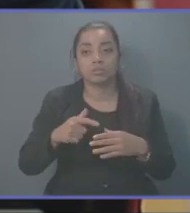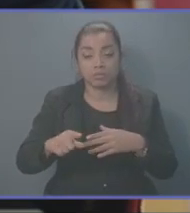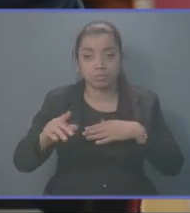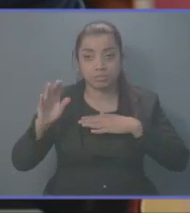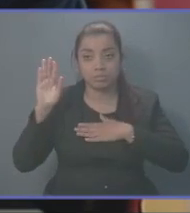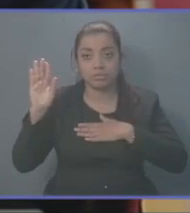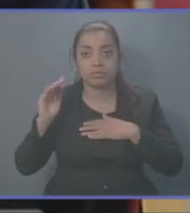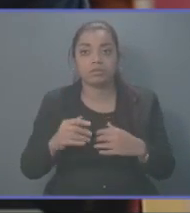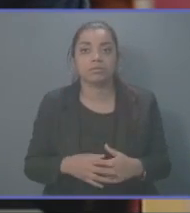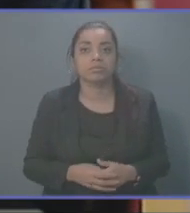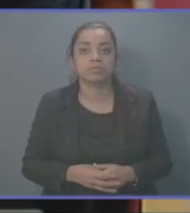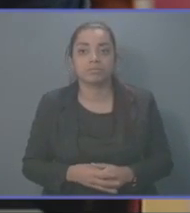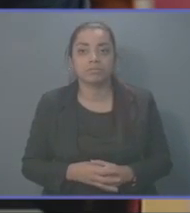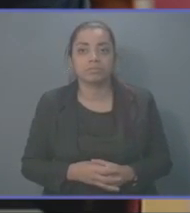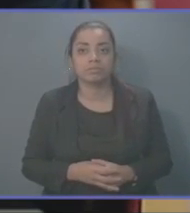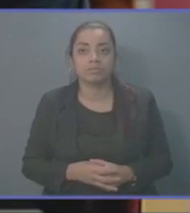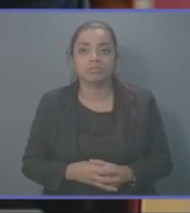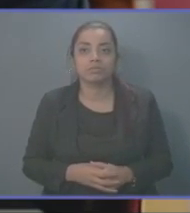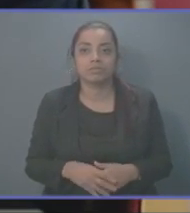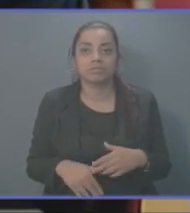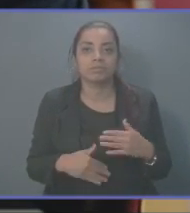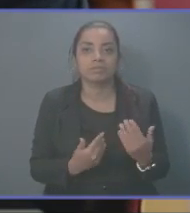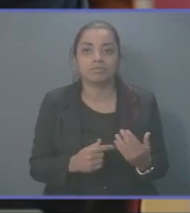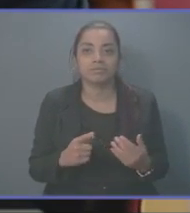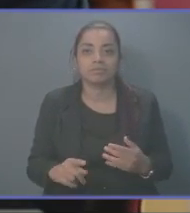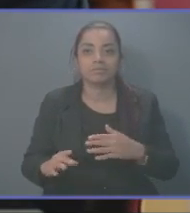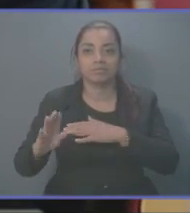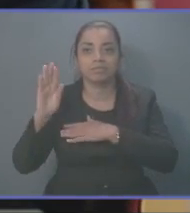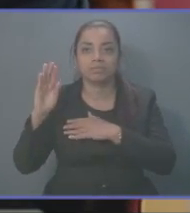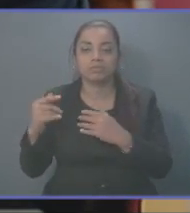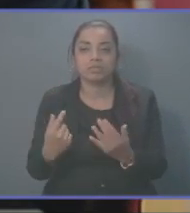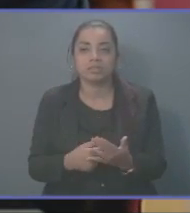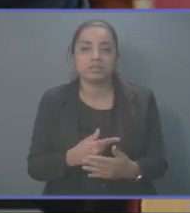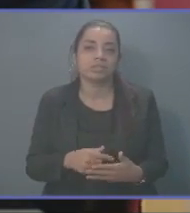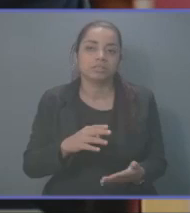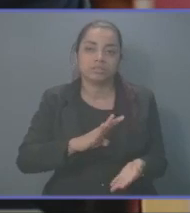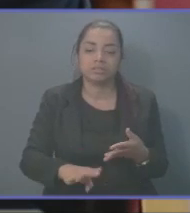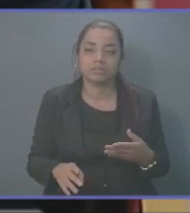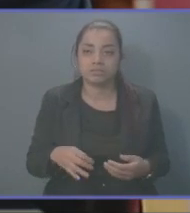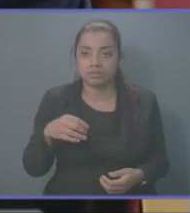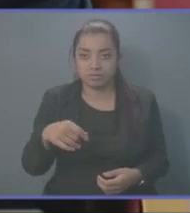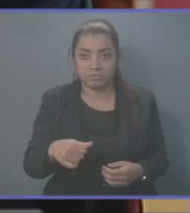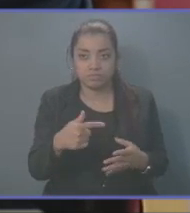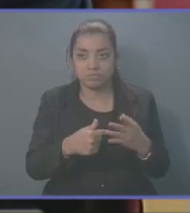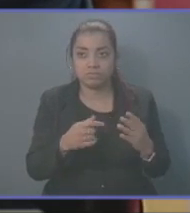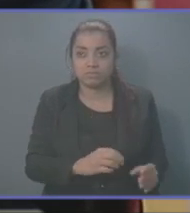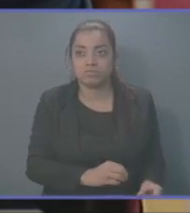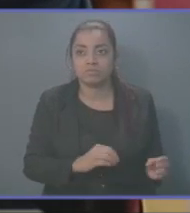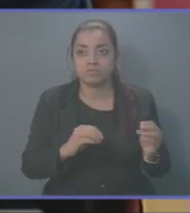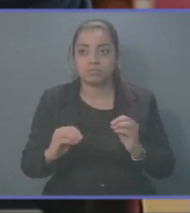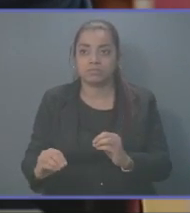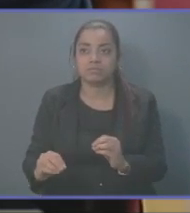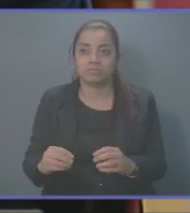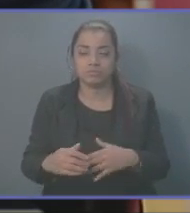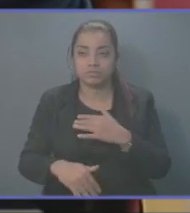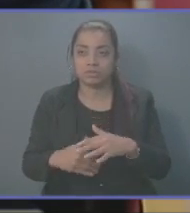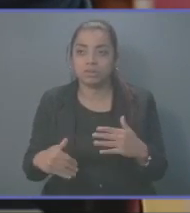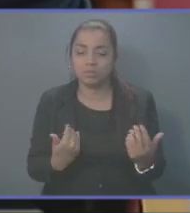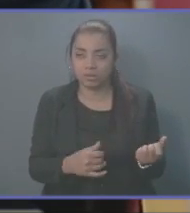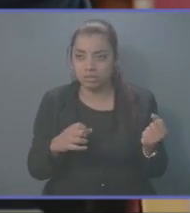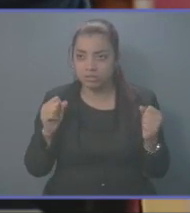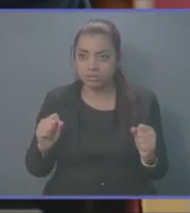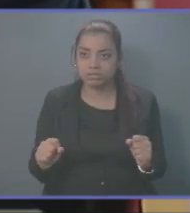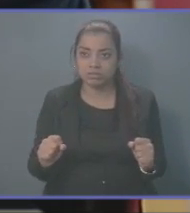cumplimiento. El incumplimiento de las resoluciones de pago a plazo después de la vigencia del plazo concedido dará lugar a la pérdida de